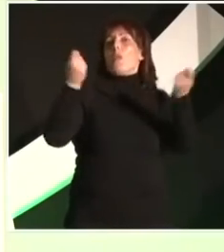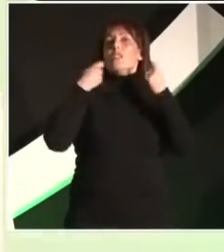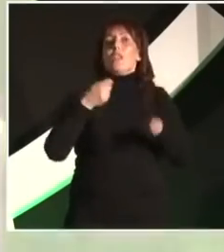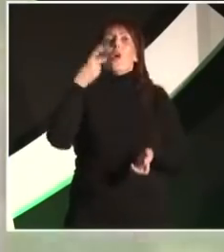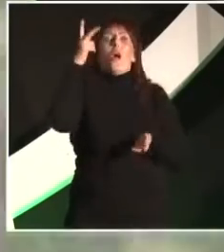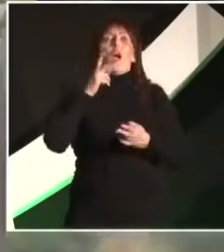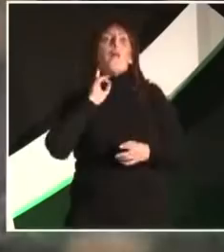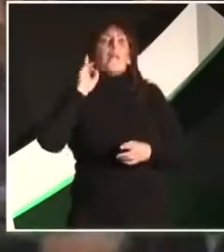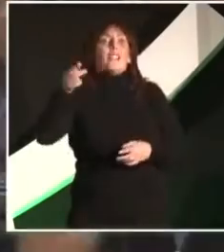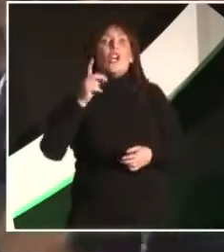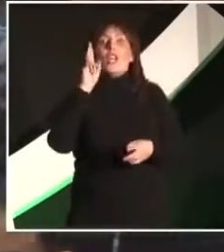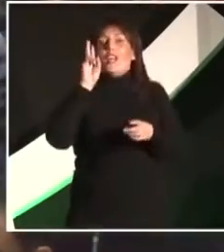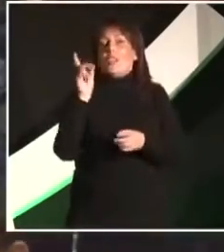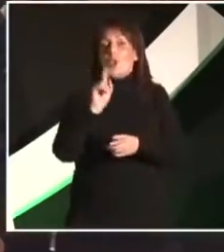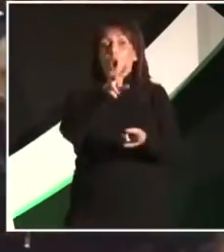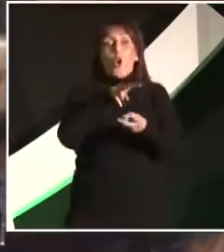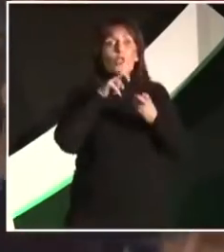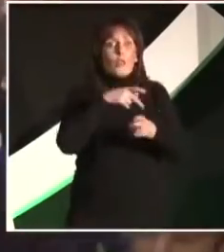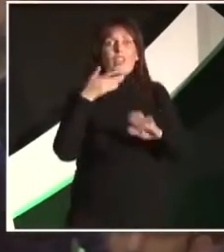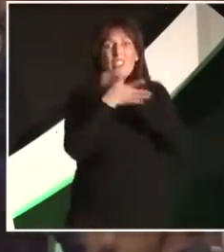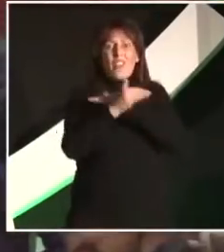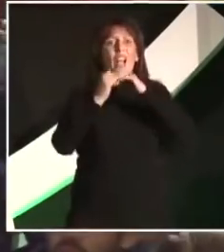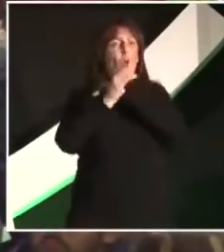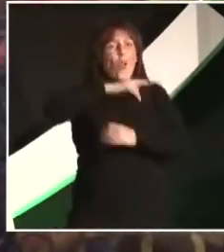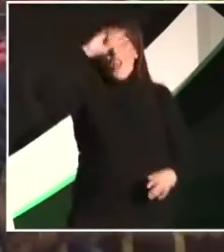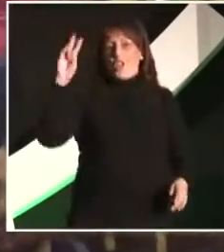no contributivas. ¡Eso no es igualdad!